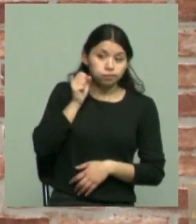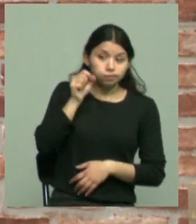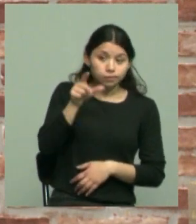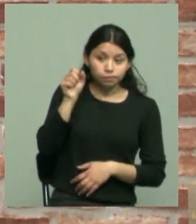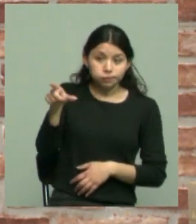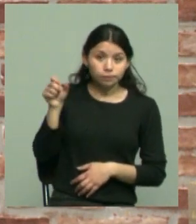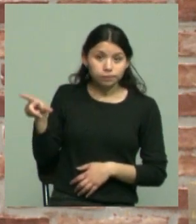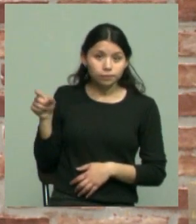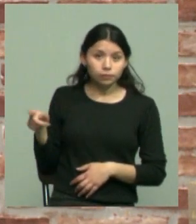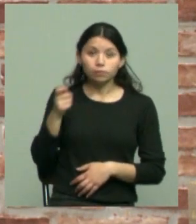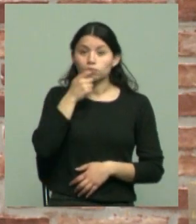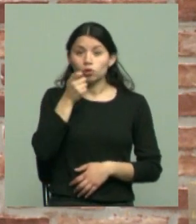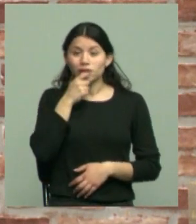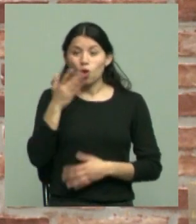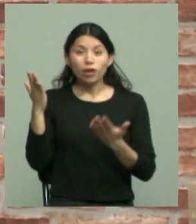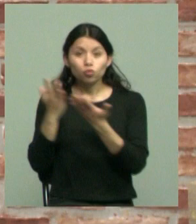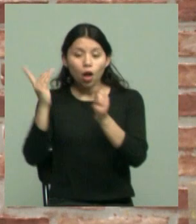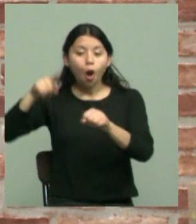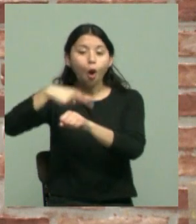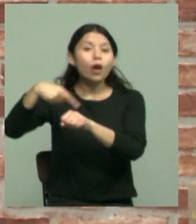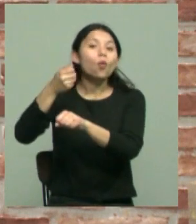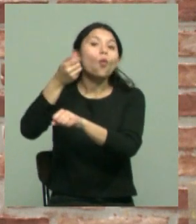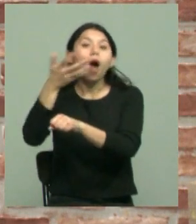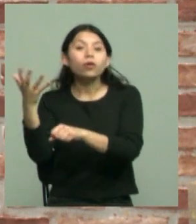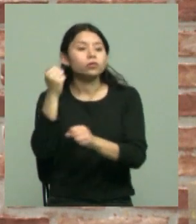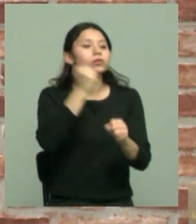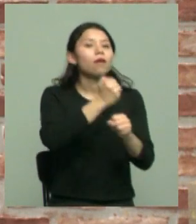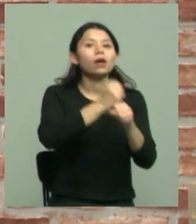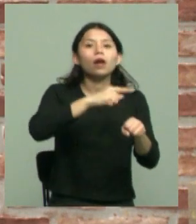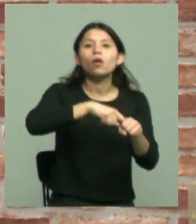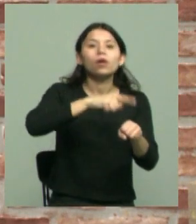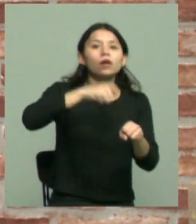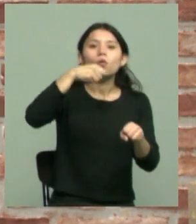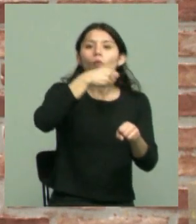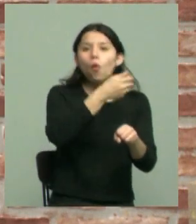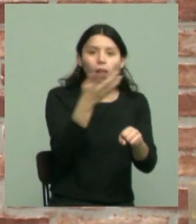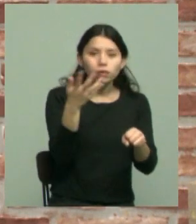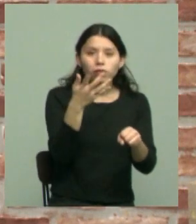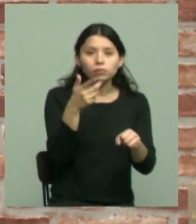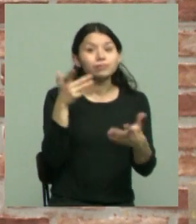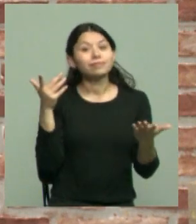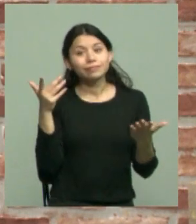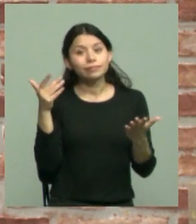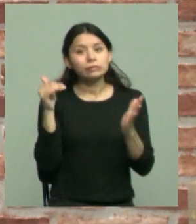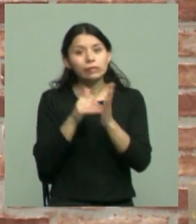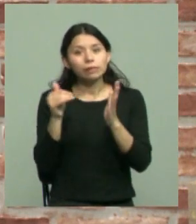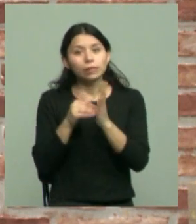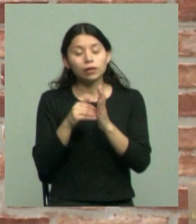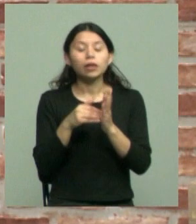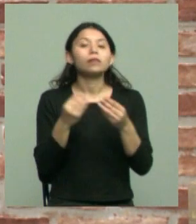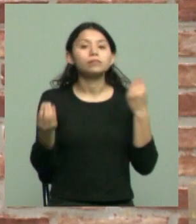vos, el tiempo que le puede invertir realmente a estudiar, si tiene que trabajar, si le queda menos margen. Digo, son datos que también tienen que ver con la